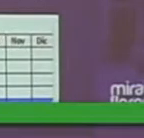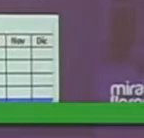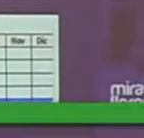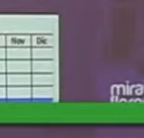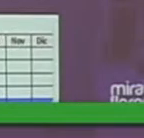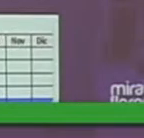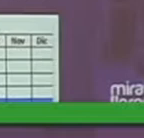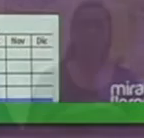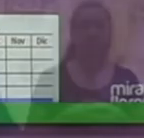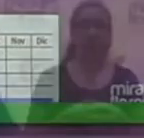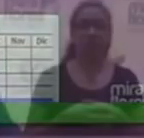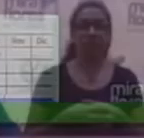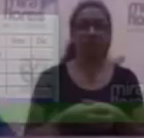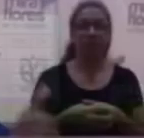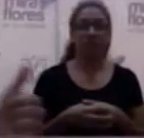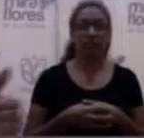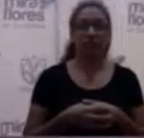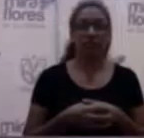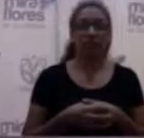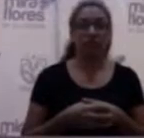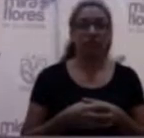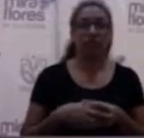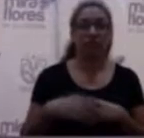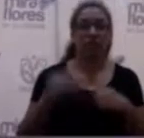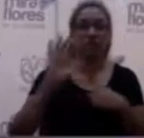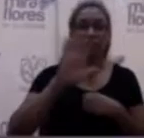el monto de inversión asciende a